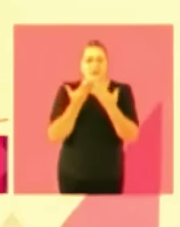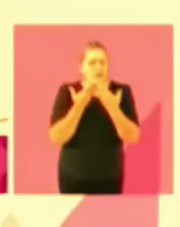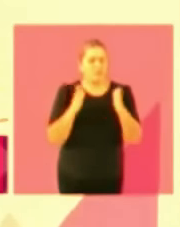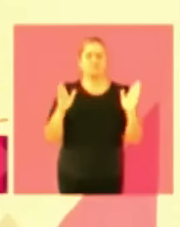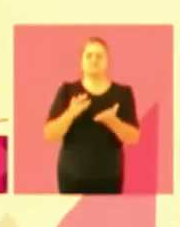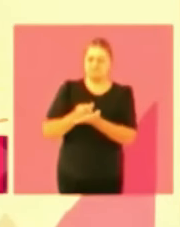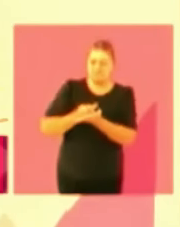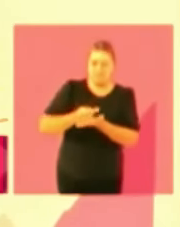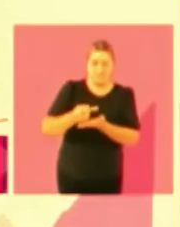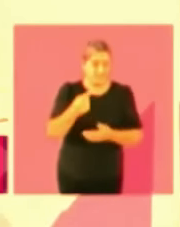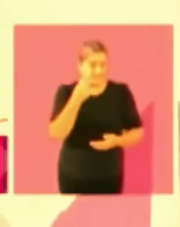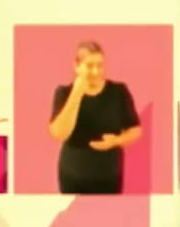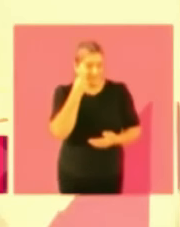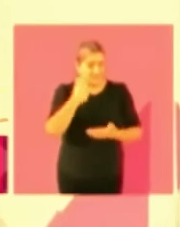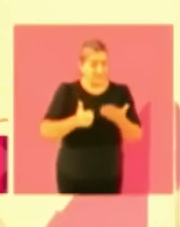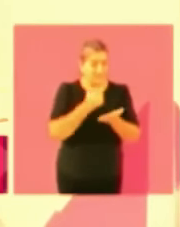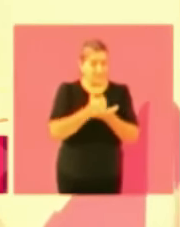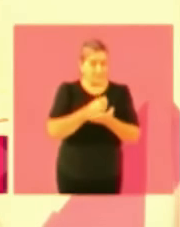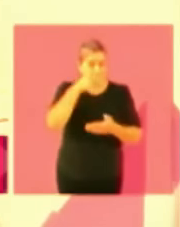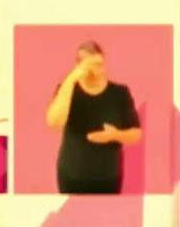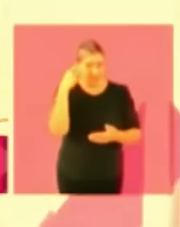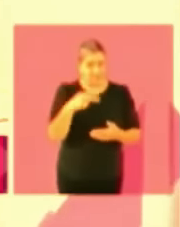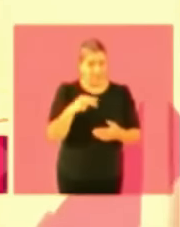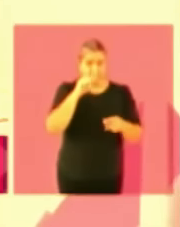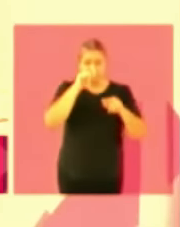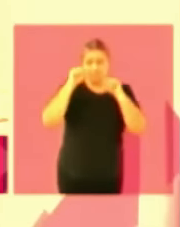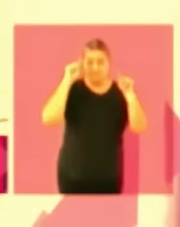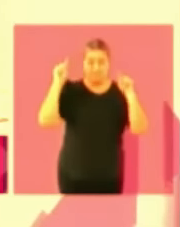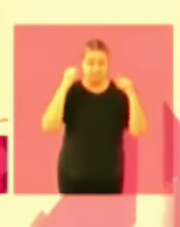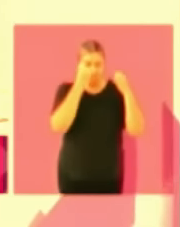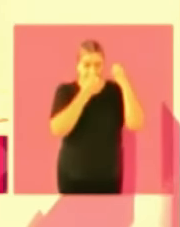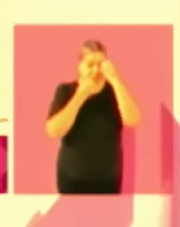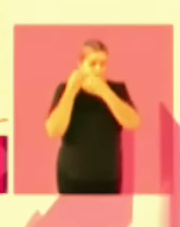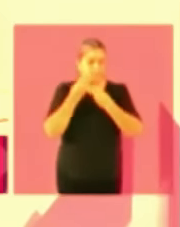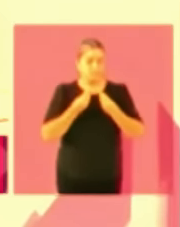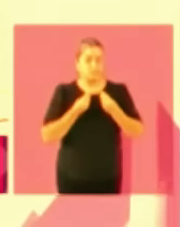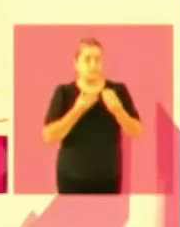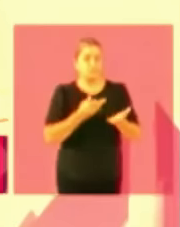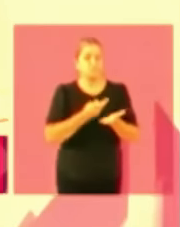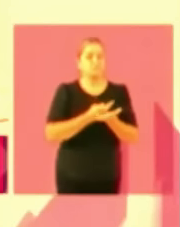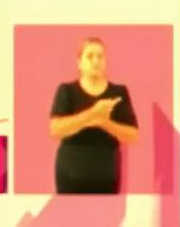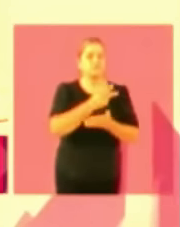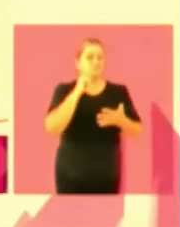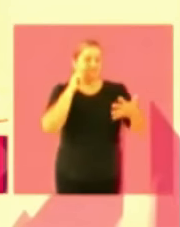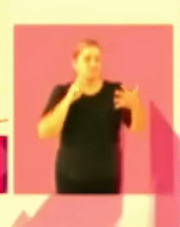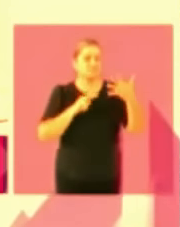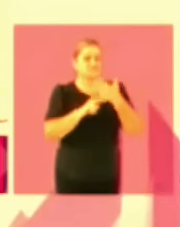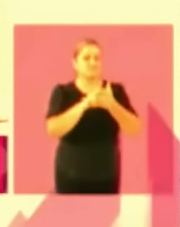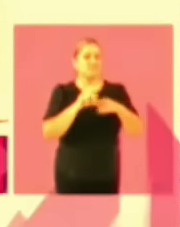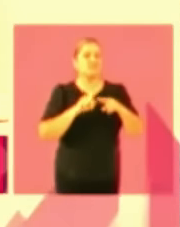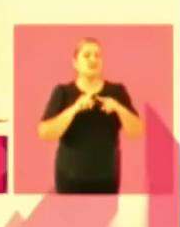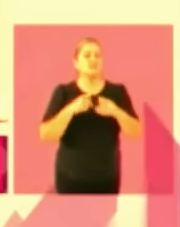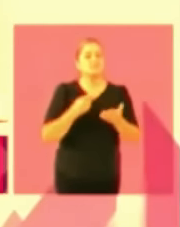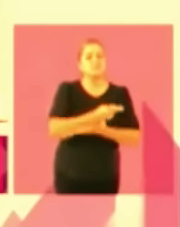decía yo al principio, en el previo, no hubo ideas, también hubo ocurrencias y muchas recriminaciones. Mira, tú hiciste, tú me dijiste, cuando tú llegaste, cuando yo